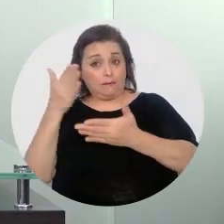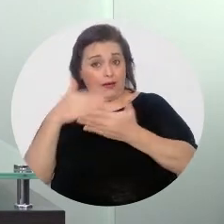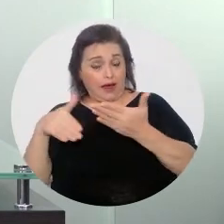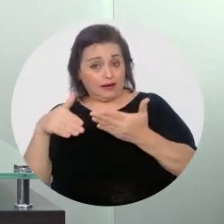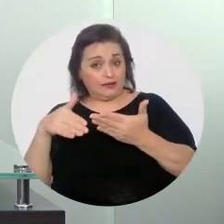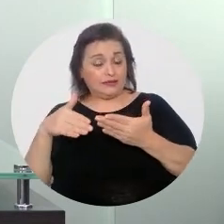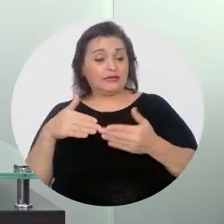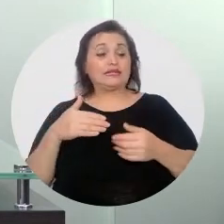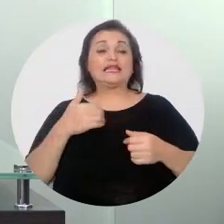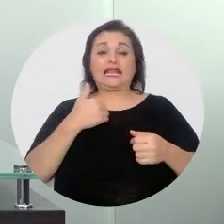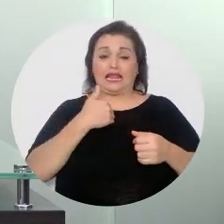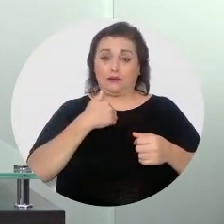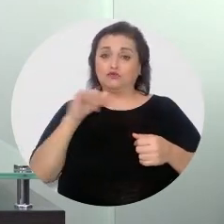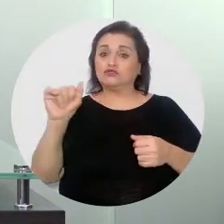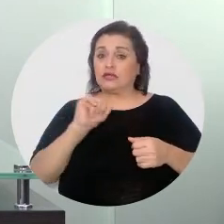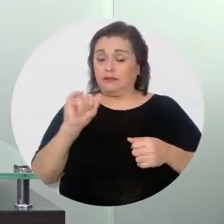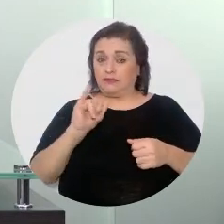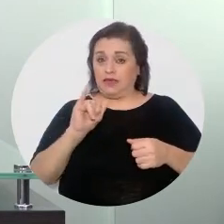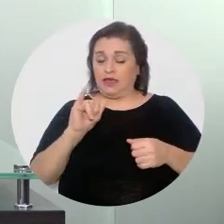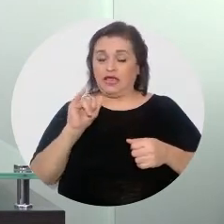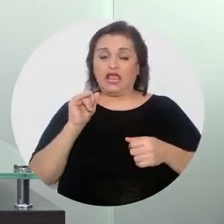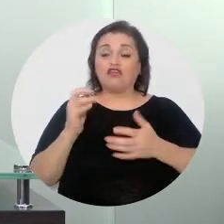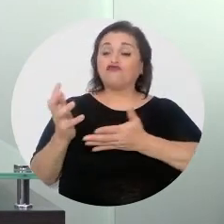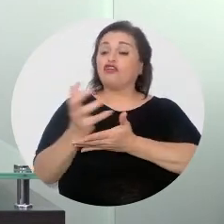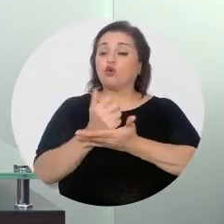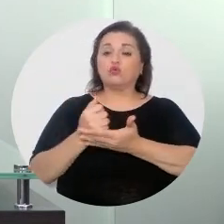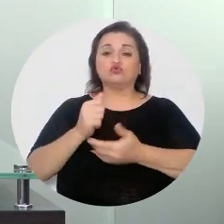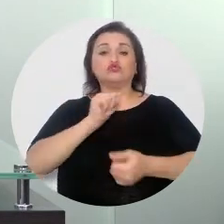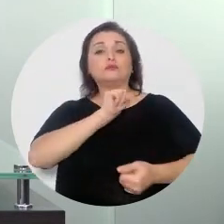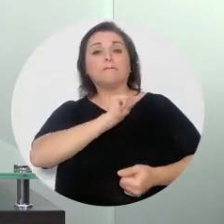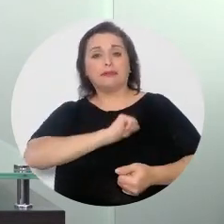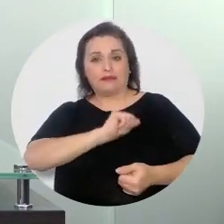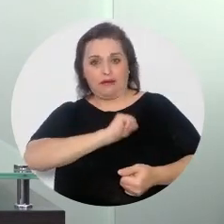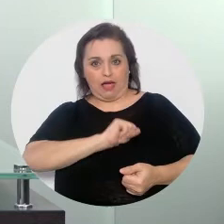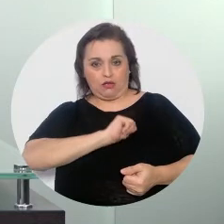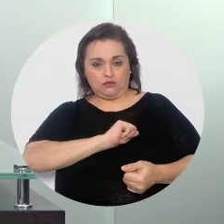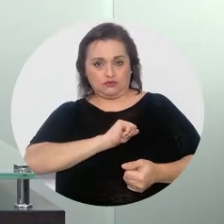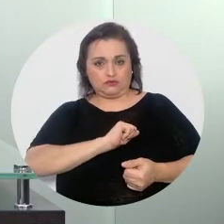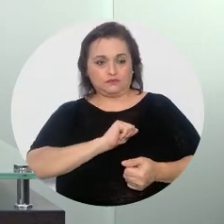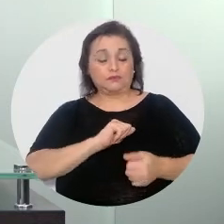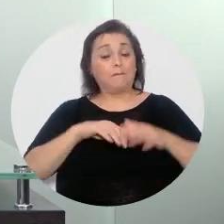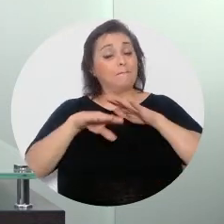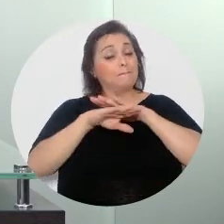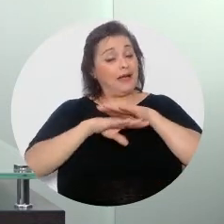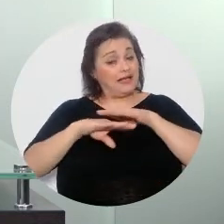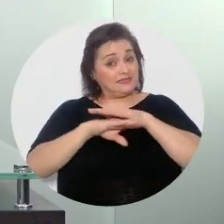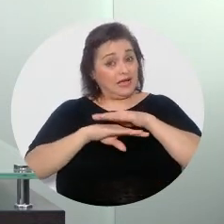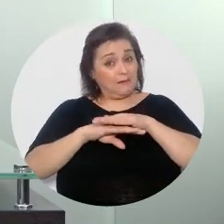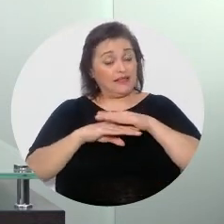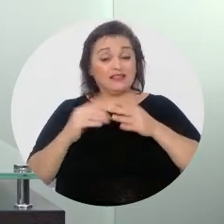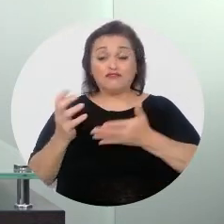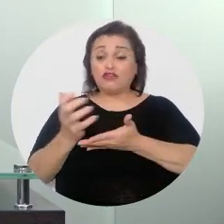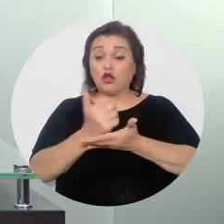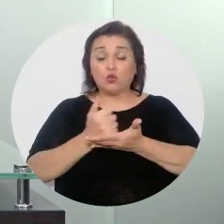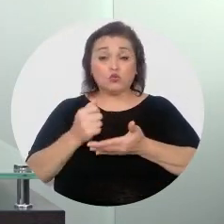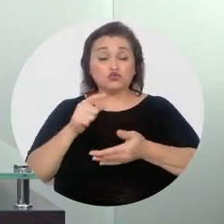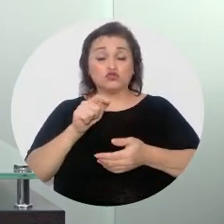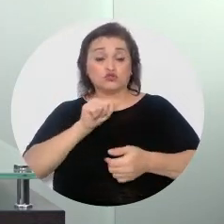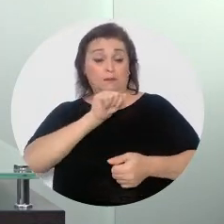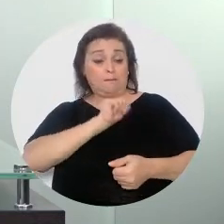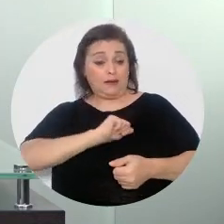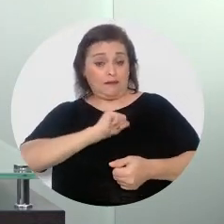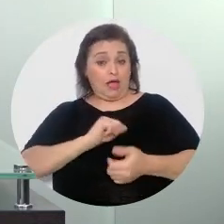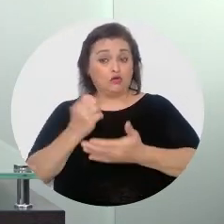Por otra parte, tenemos también lo que son los recursos privados, que básicamente son aquellos